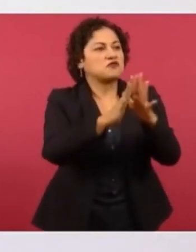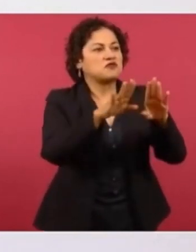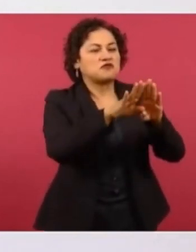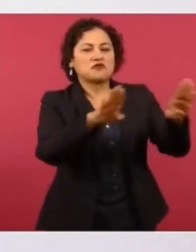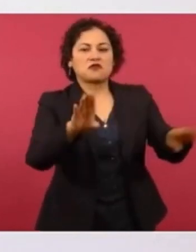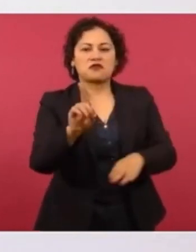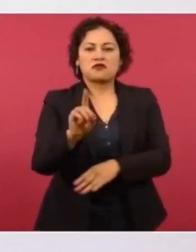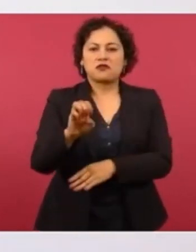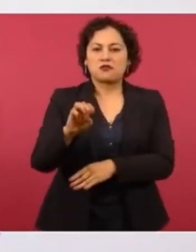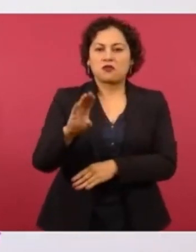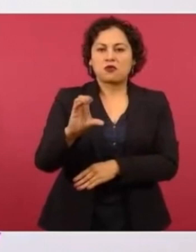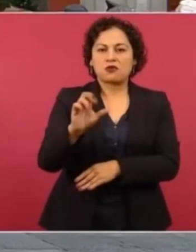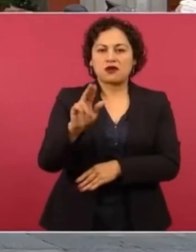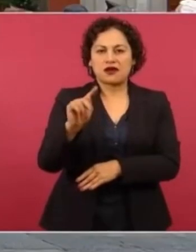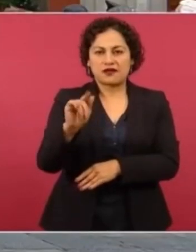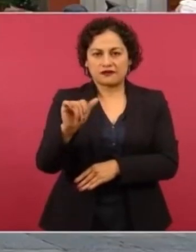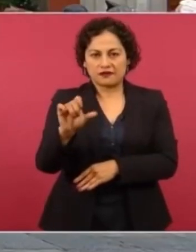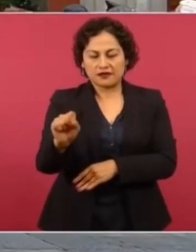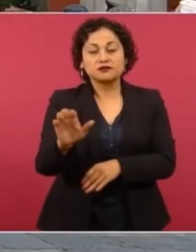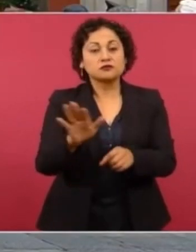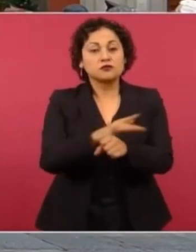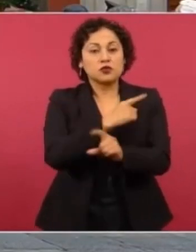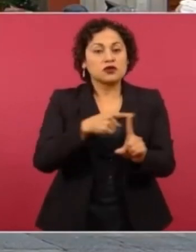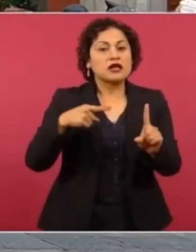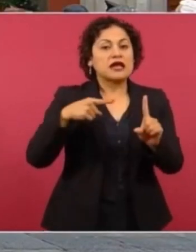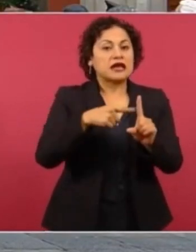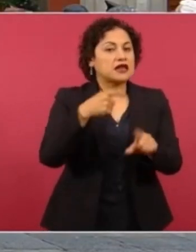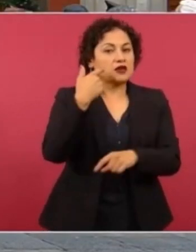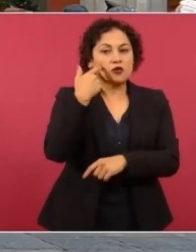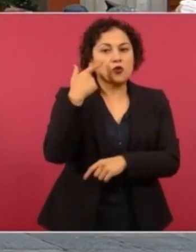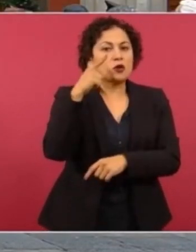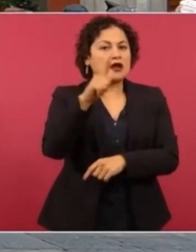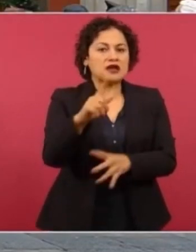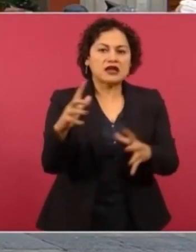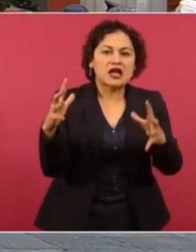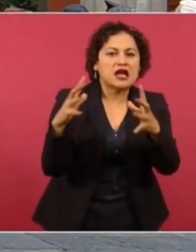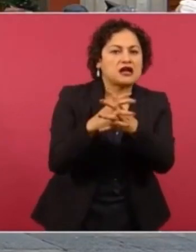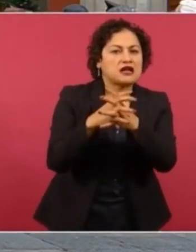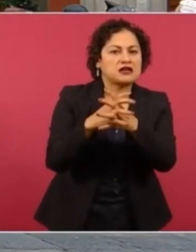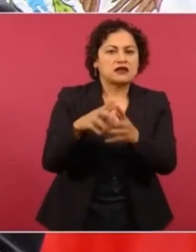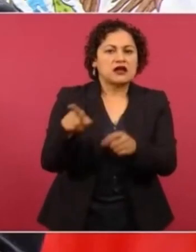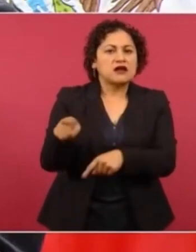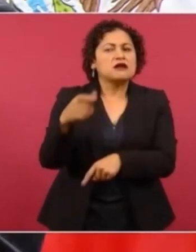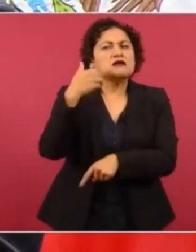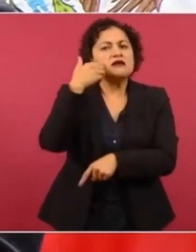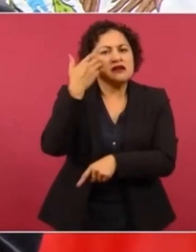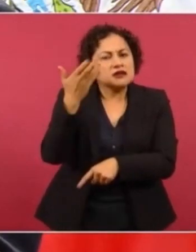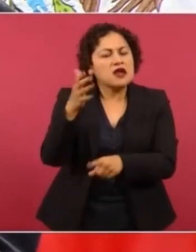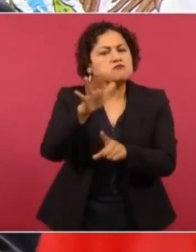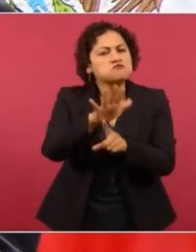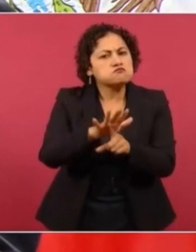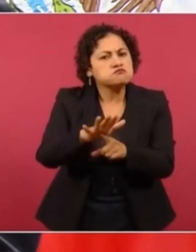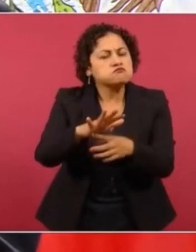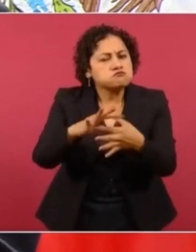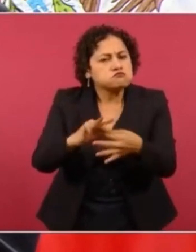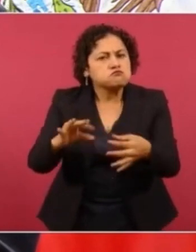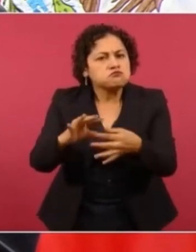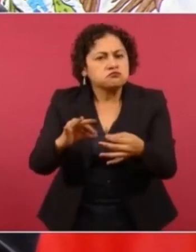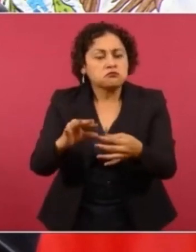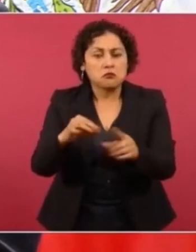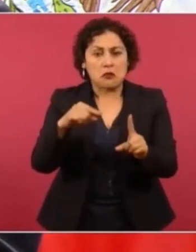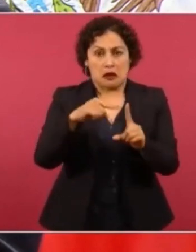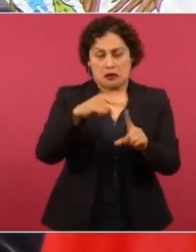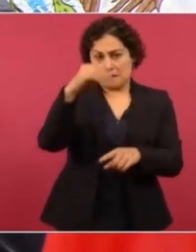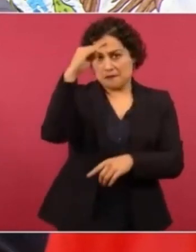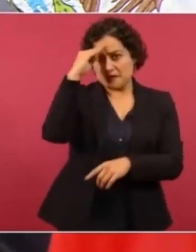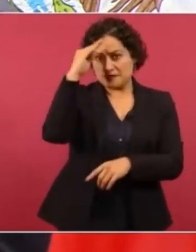oponía firmemente a la vía Armada para conquistar el poder tenía la convicción de que mediante prácticas